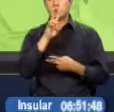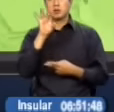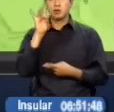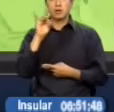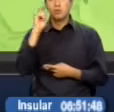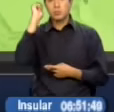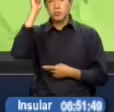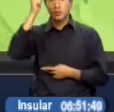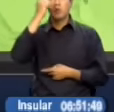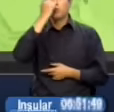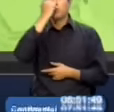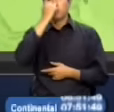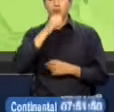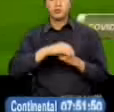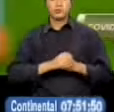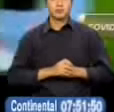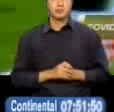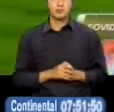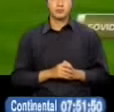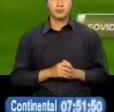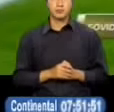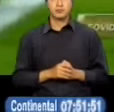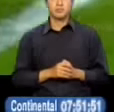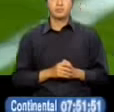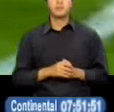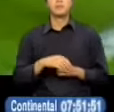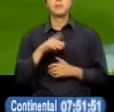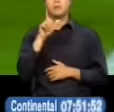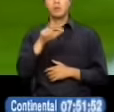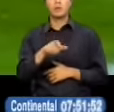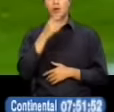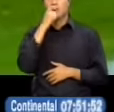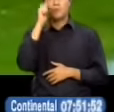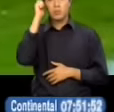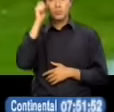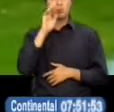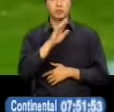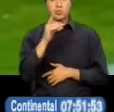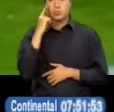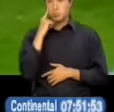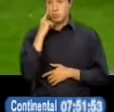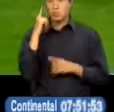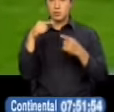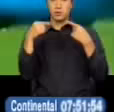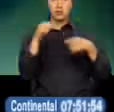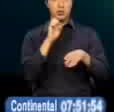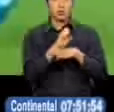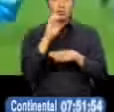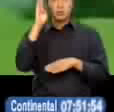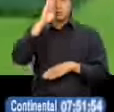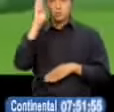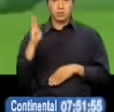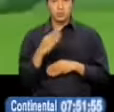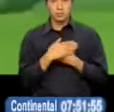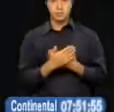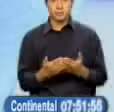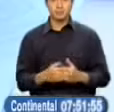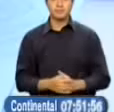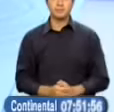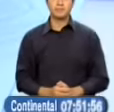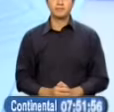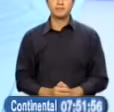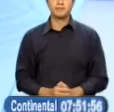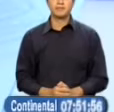cartulinas rojas enrique cáceres será el árbitro del partido entre ecuador y brasil